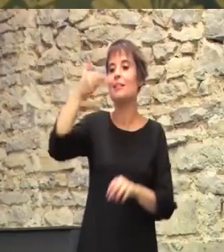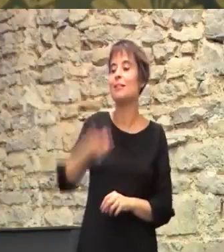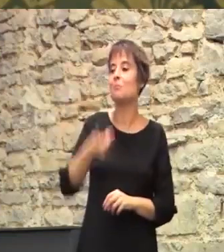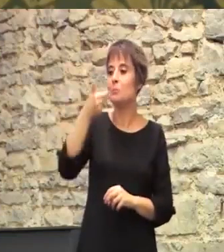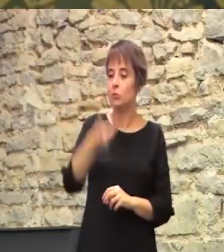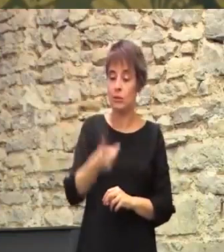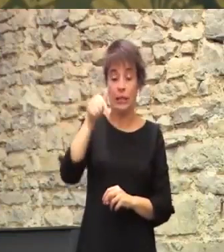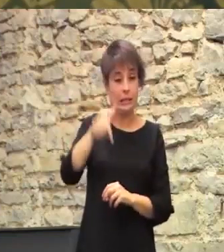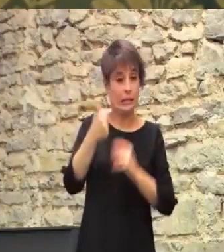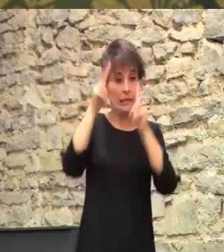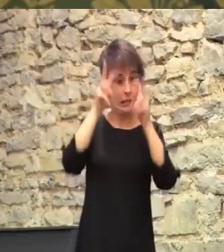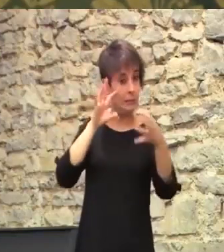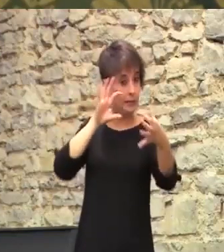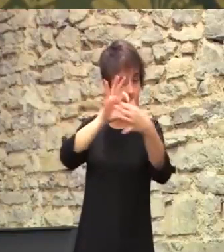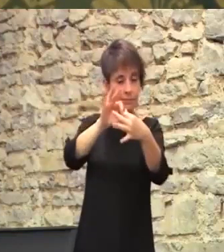es qué